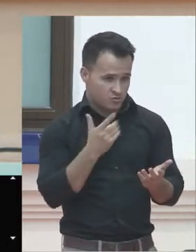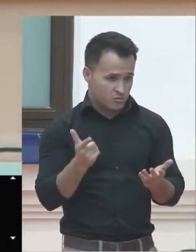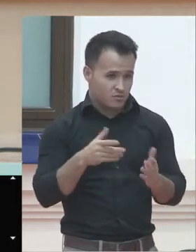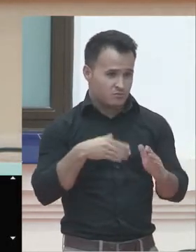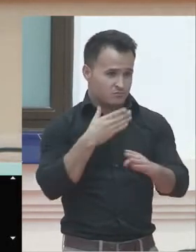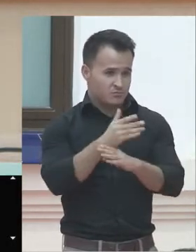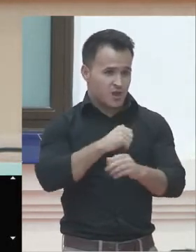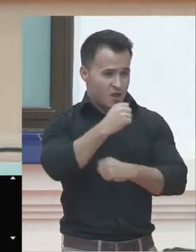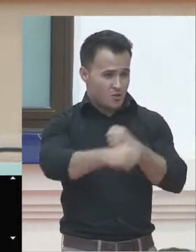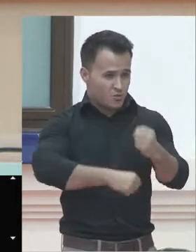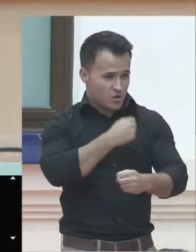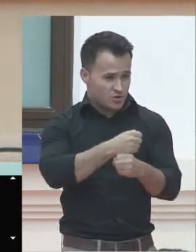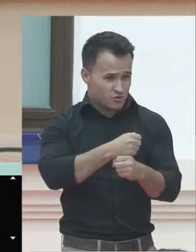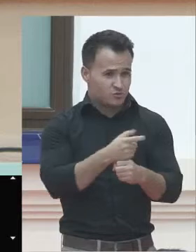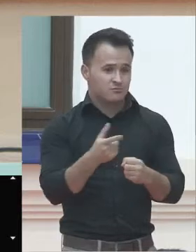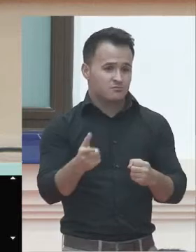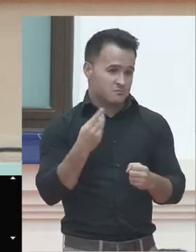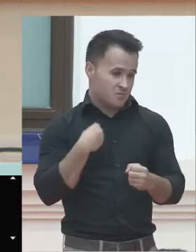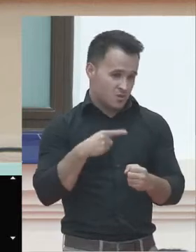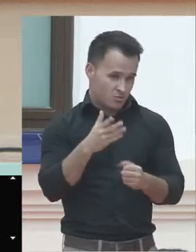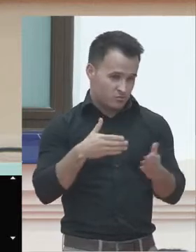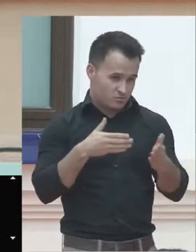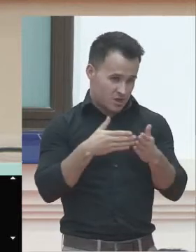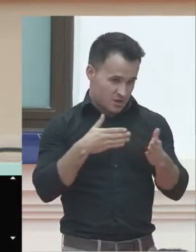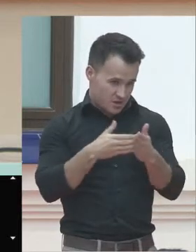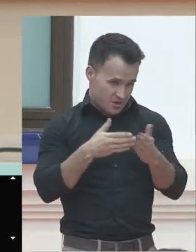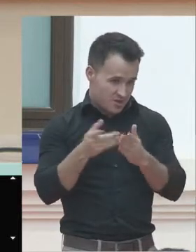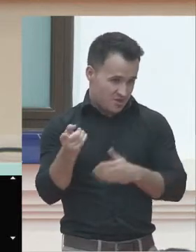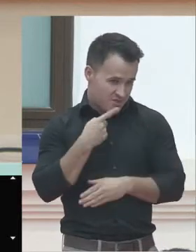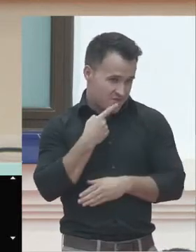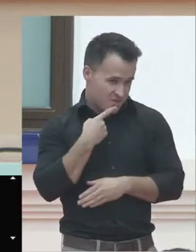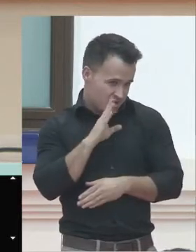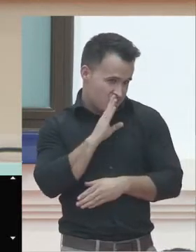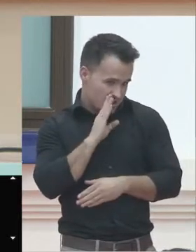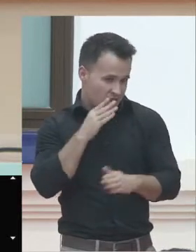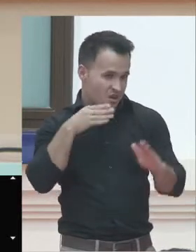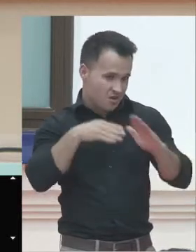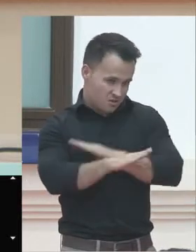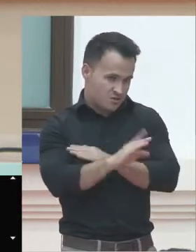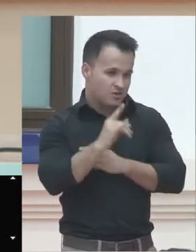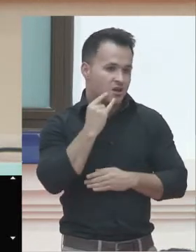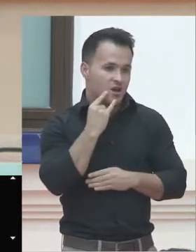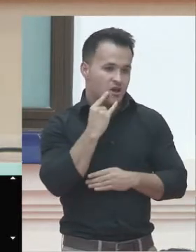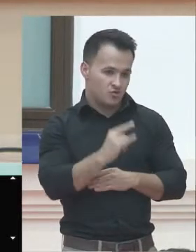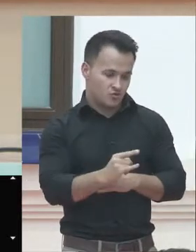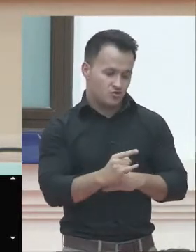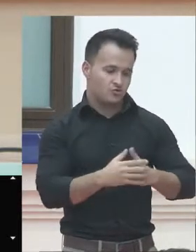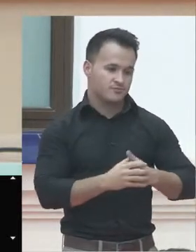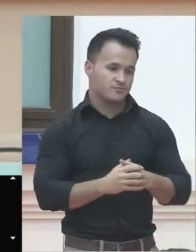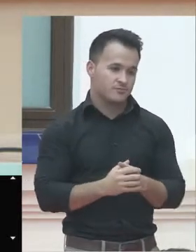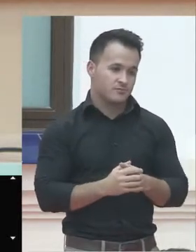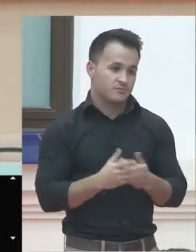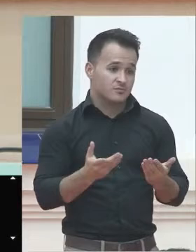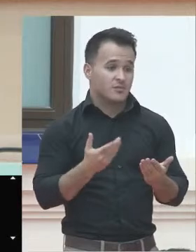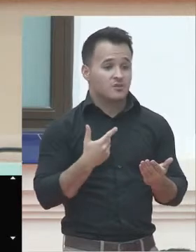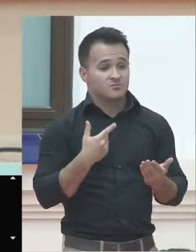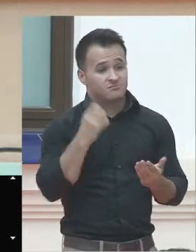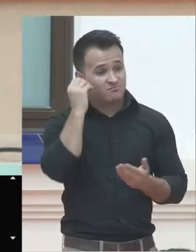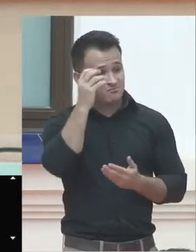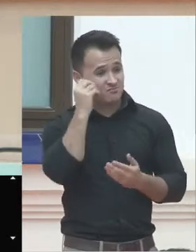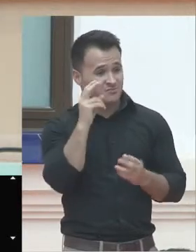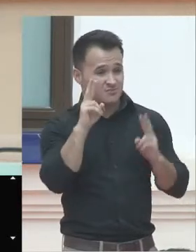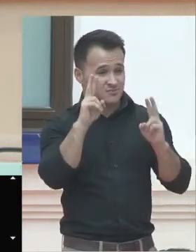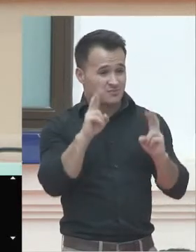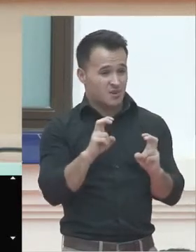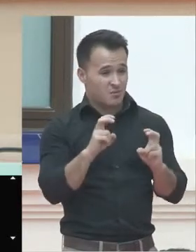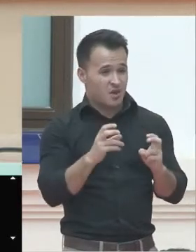las estaciones, todo esto es electrónica, es tecnología. Bueno, pues yo lo entiendo así, que cuando hablamos de grandes